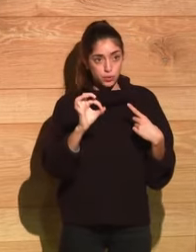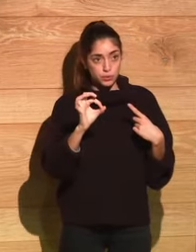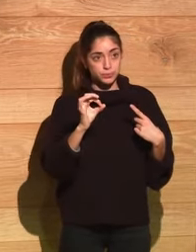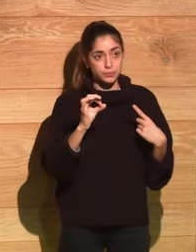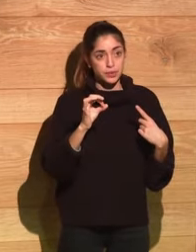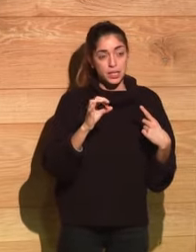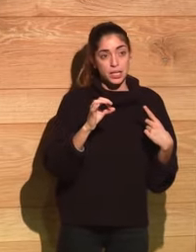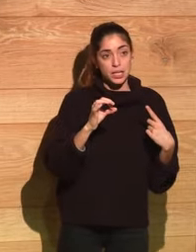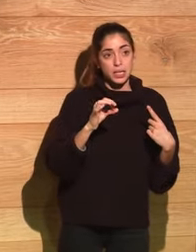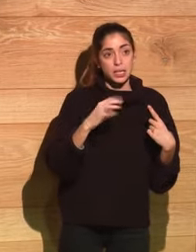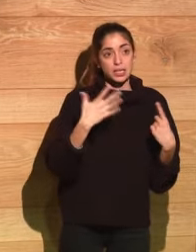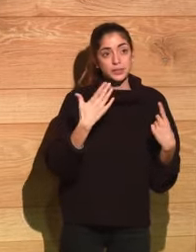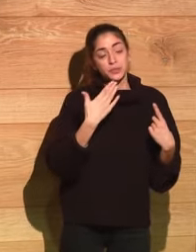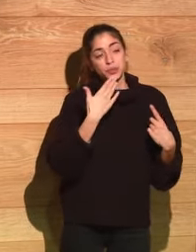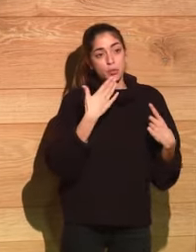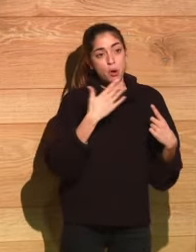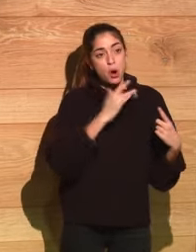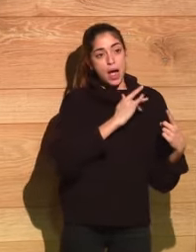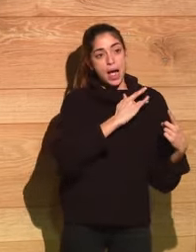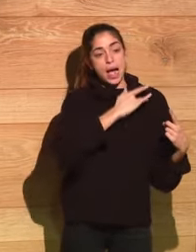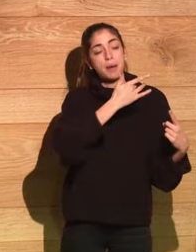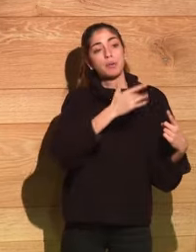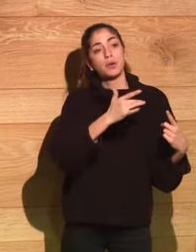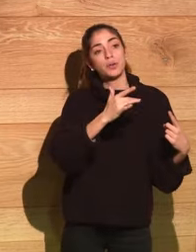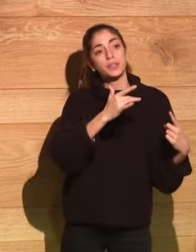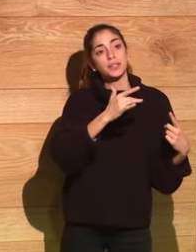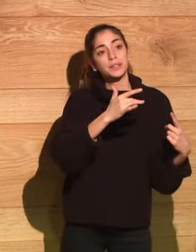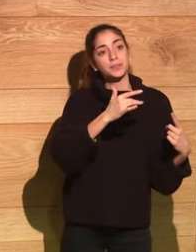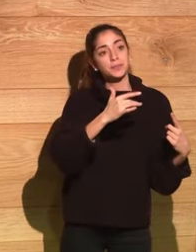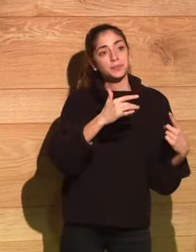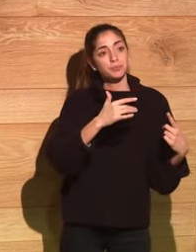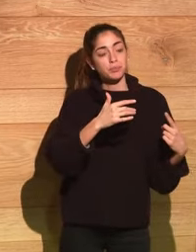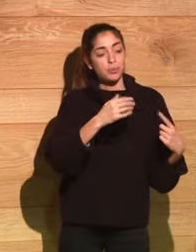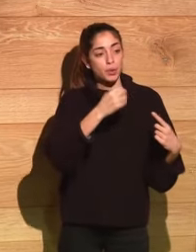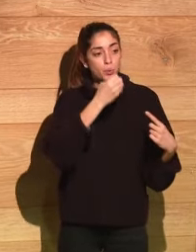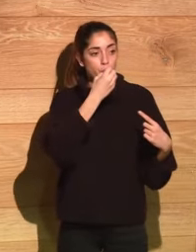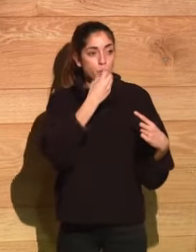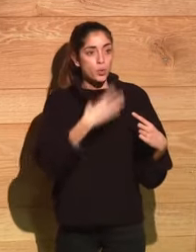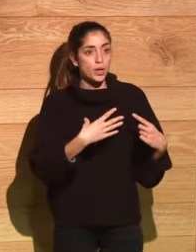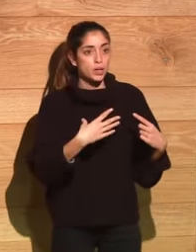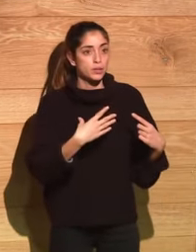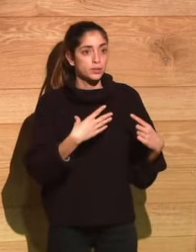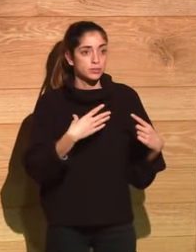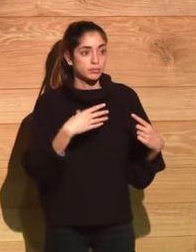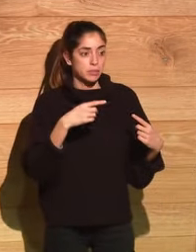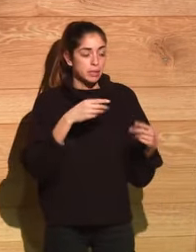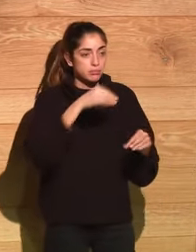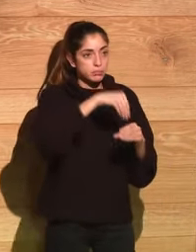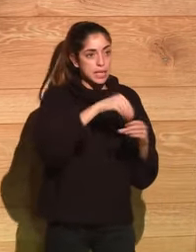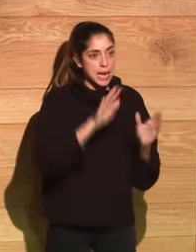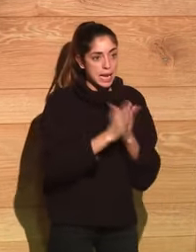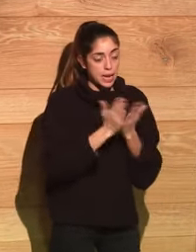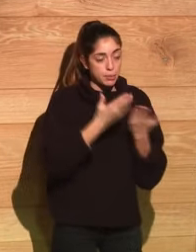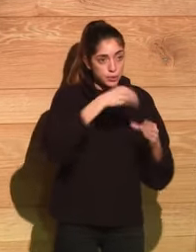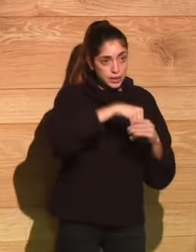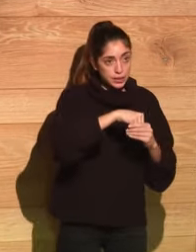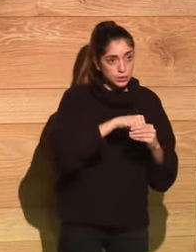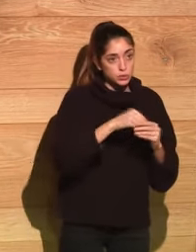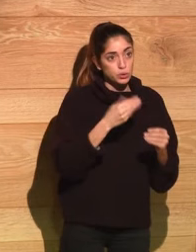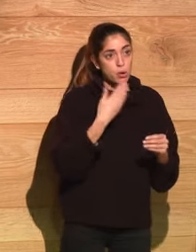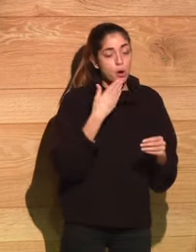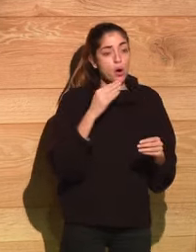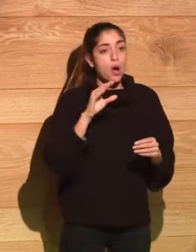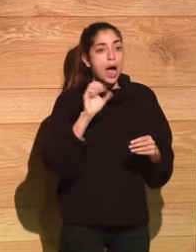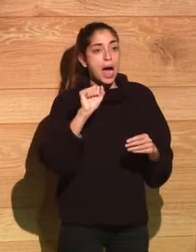amor de Safo es un amor abismal. Y yo creo que esto lo dice hasta la propia Chazelle en el libro. Dice, es el abismo, ¿no?